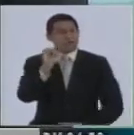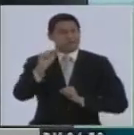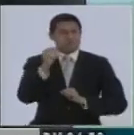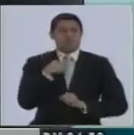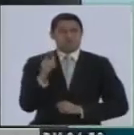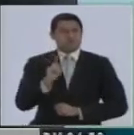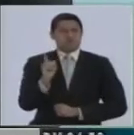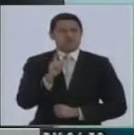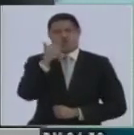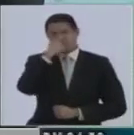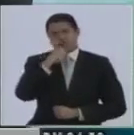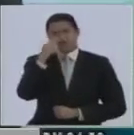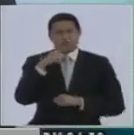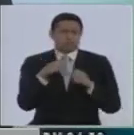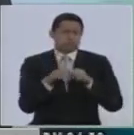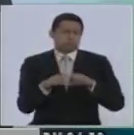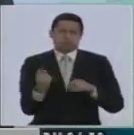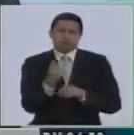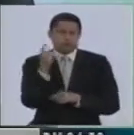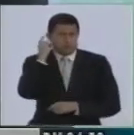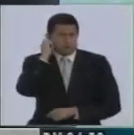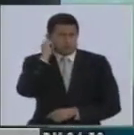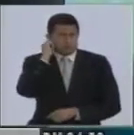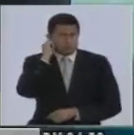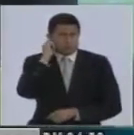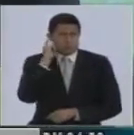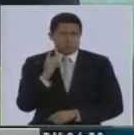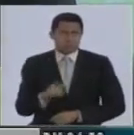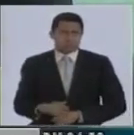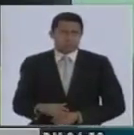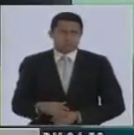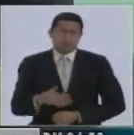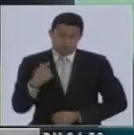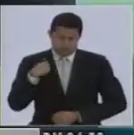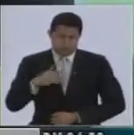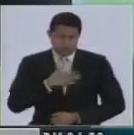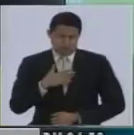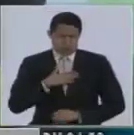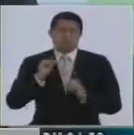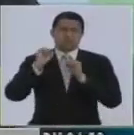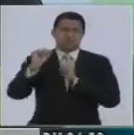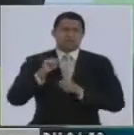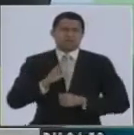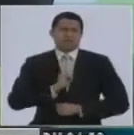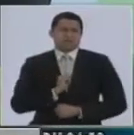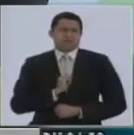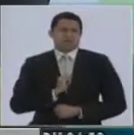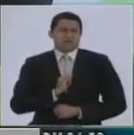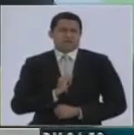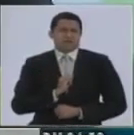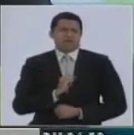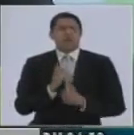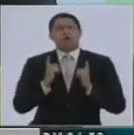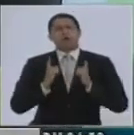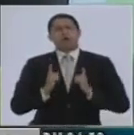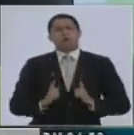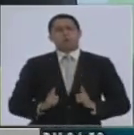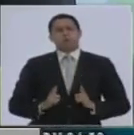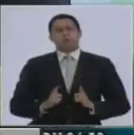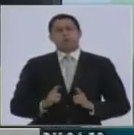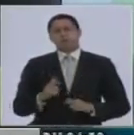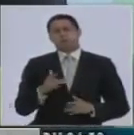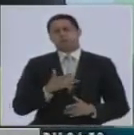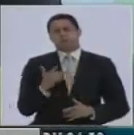resulta que la gripe se iba a curar solita porque nosotros tenemos nuestros mecanismos de defensa que con el reposo el tratamiento sintomático